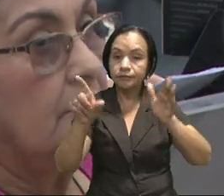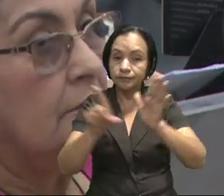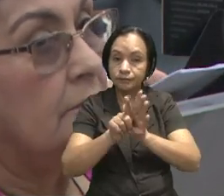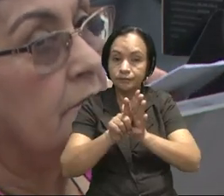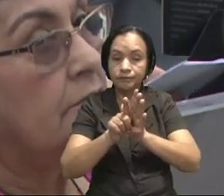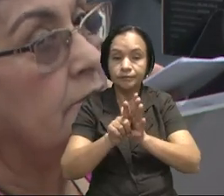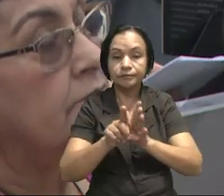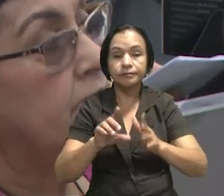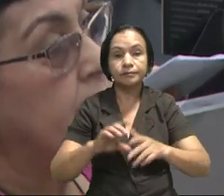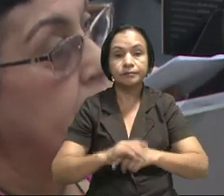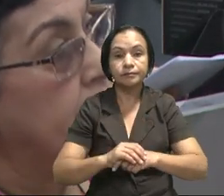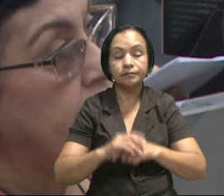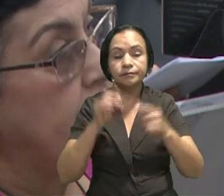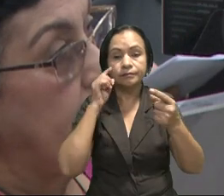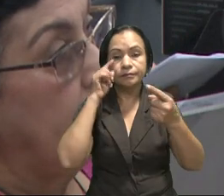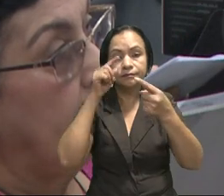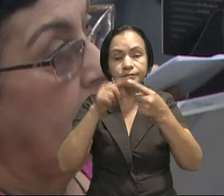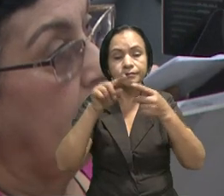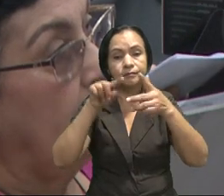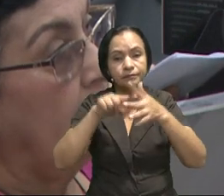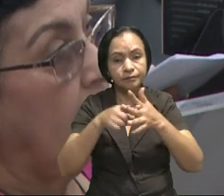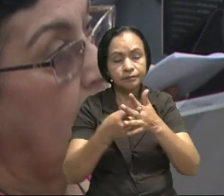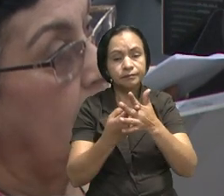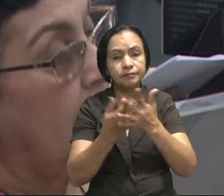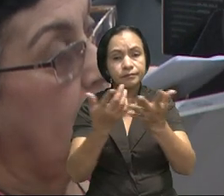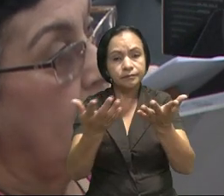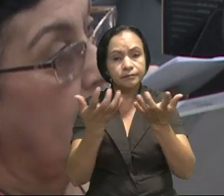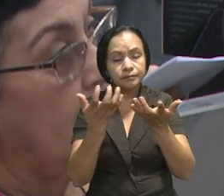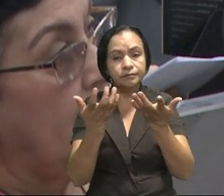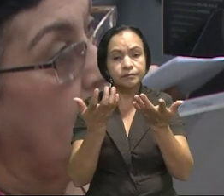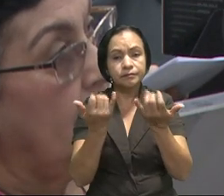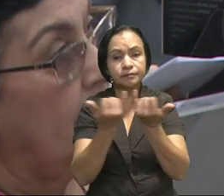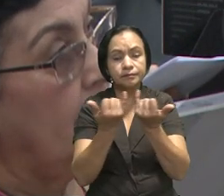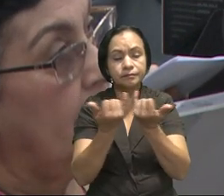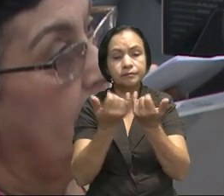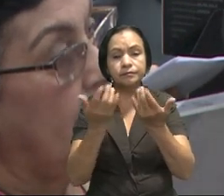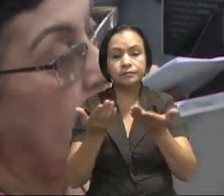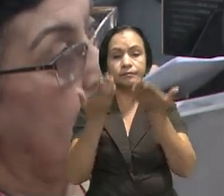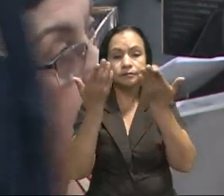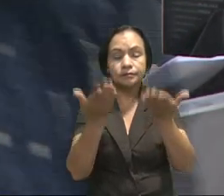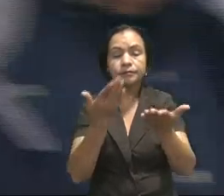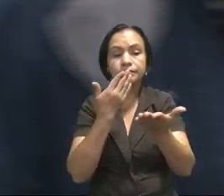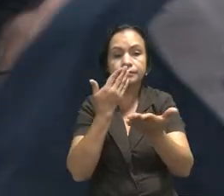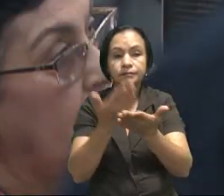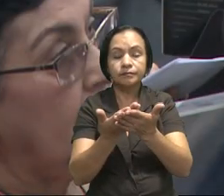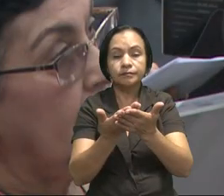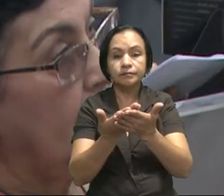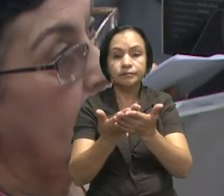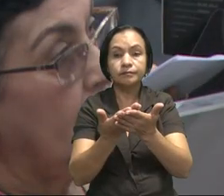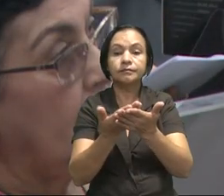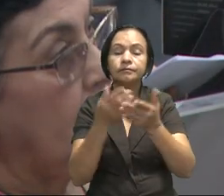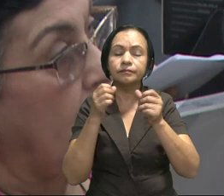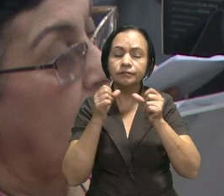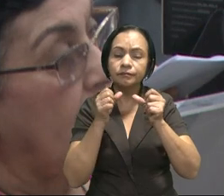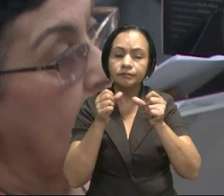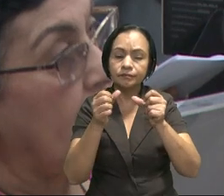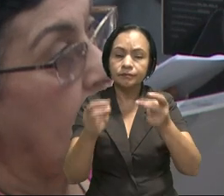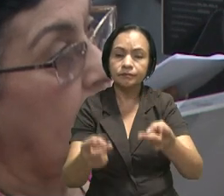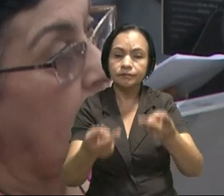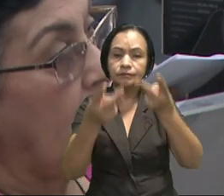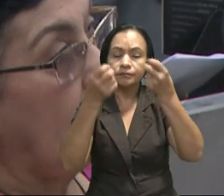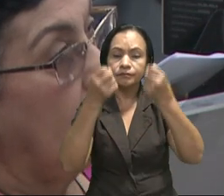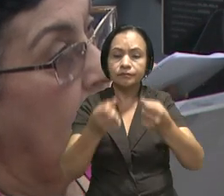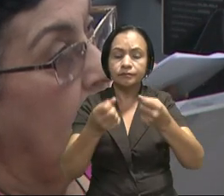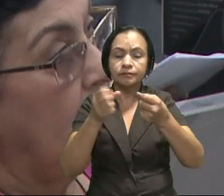ley. El objeto de la iniciativa de decreto es otorgar pensión de gracia con carácter vitalicio a favor